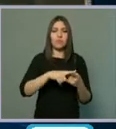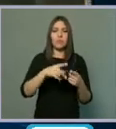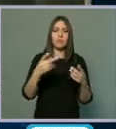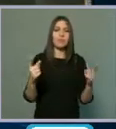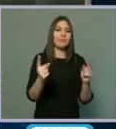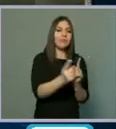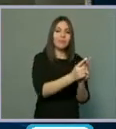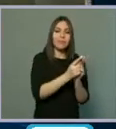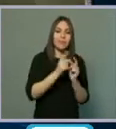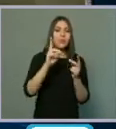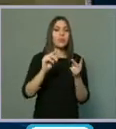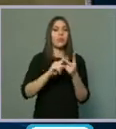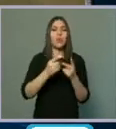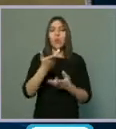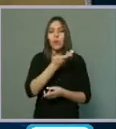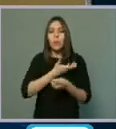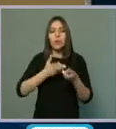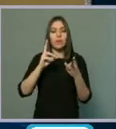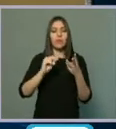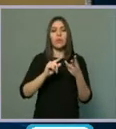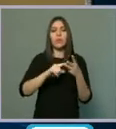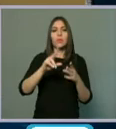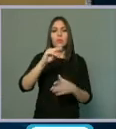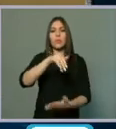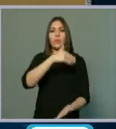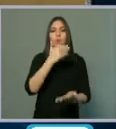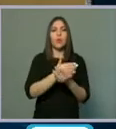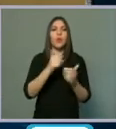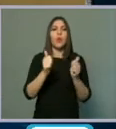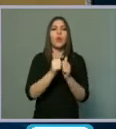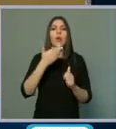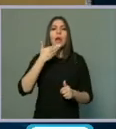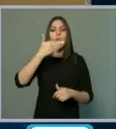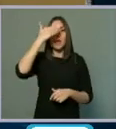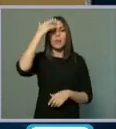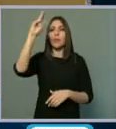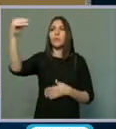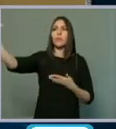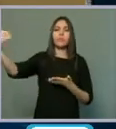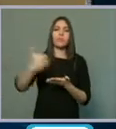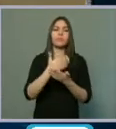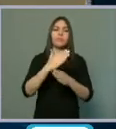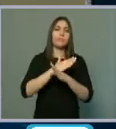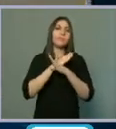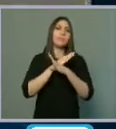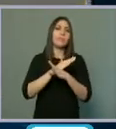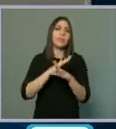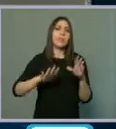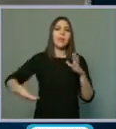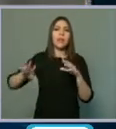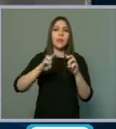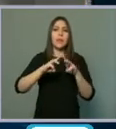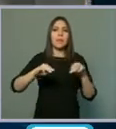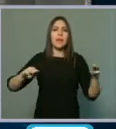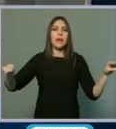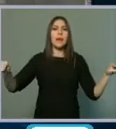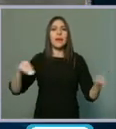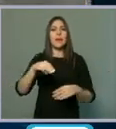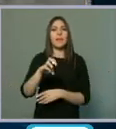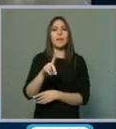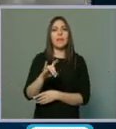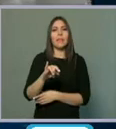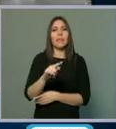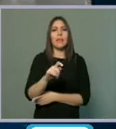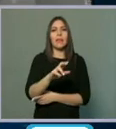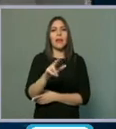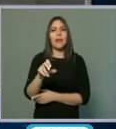de relación con el pueblo israelí. Los bloquean casi. Sí, los bloquean. O sea, hay un bloqueo por el mar Mediterráneo, por el mar Muerto, para no poder